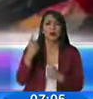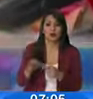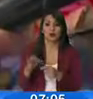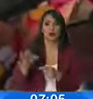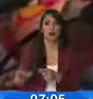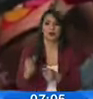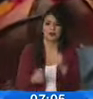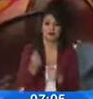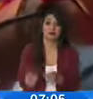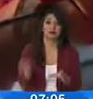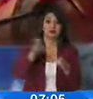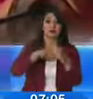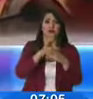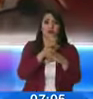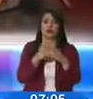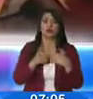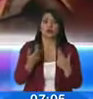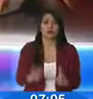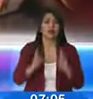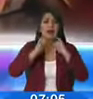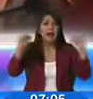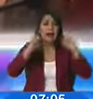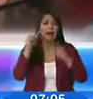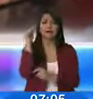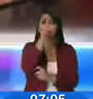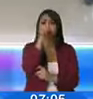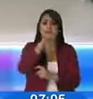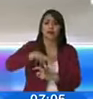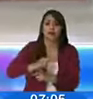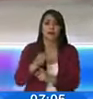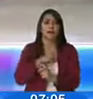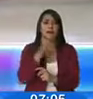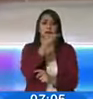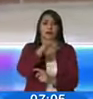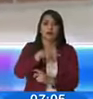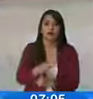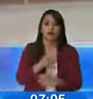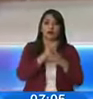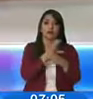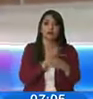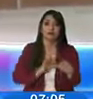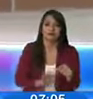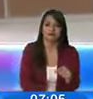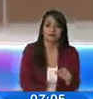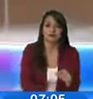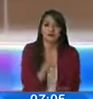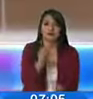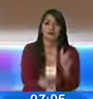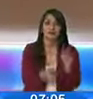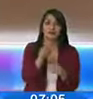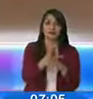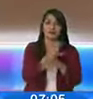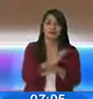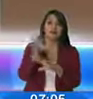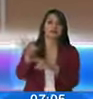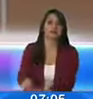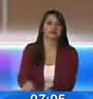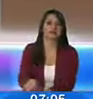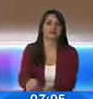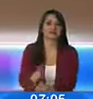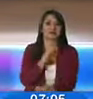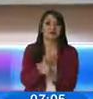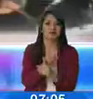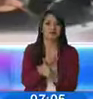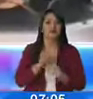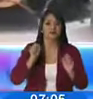hasta que se subió un bus y yo iba gritando que me acababa de robar mi celular y el bus paró y las personas del bus evitaron que él